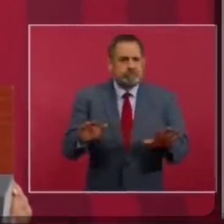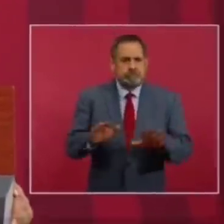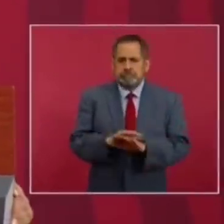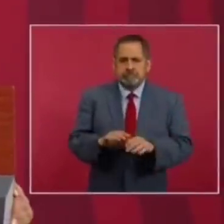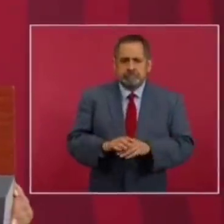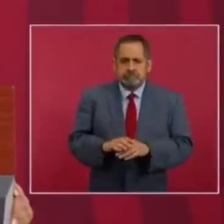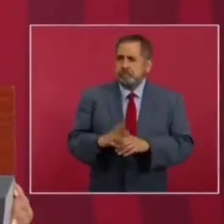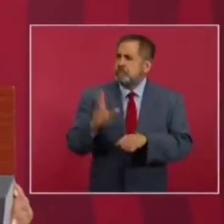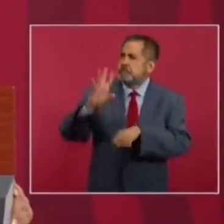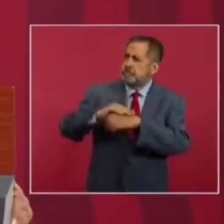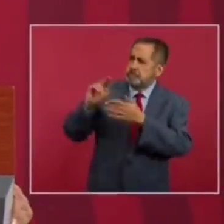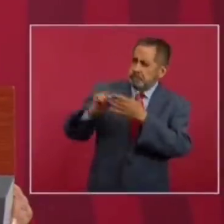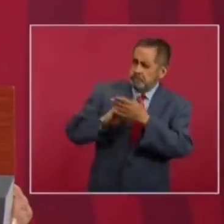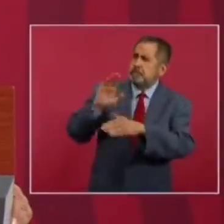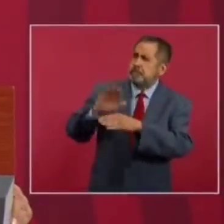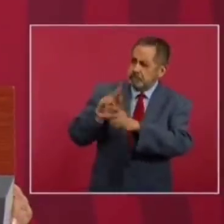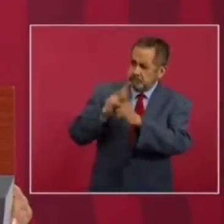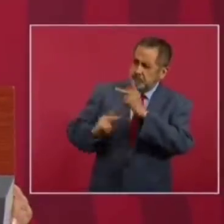contratado deuda adicional.